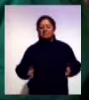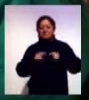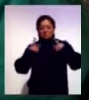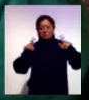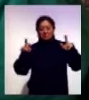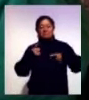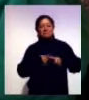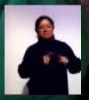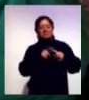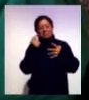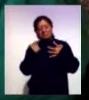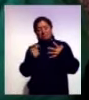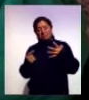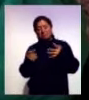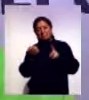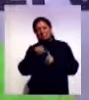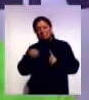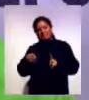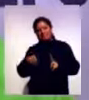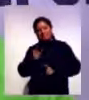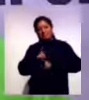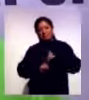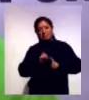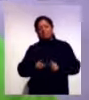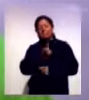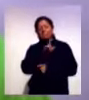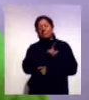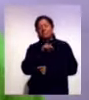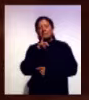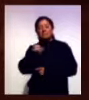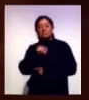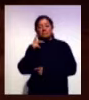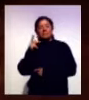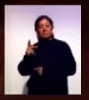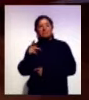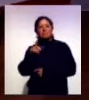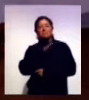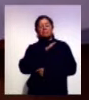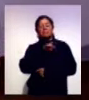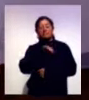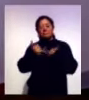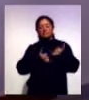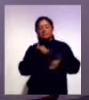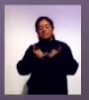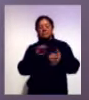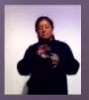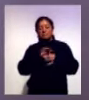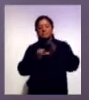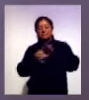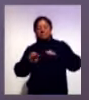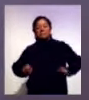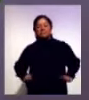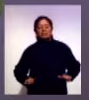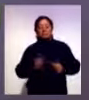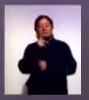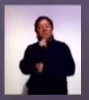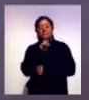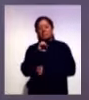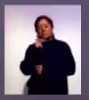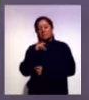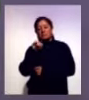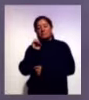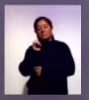diferentes disciplinas. Leonardo de Jesús Pérez, primer clasificado a Juegos Paralímpicos de Tokio 2020, agradeció que la administración estatal